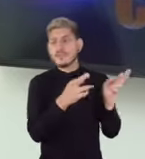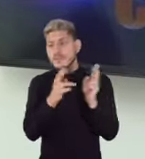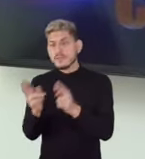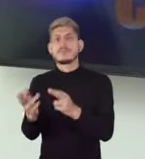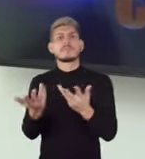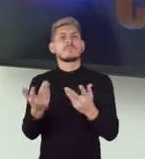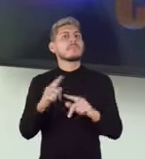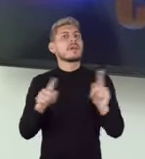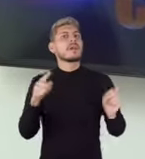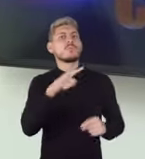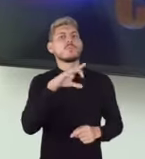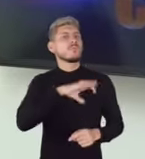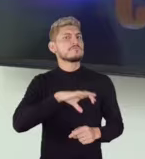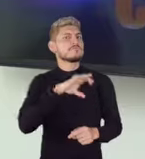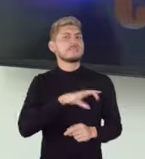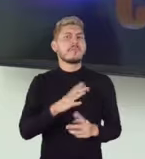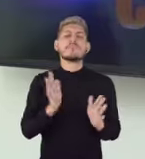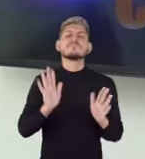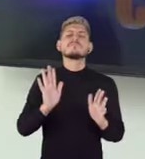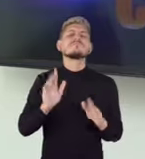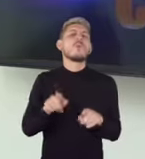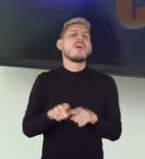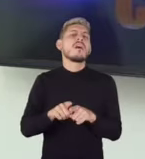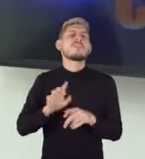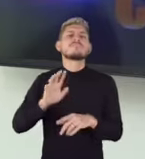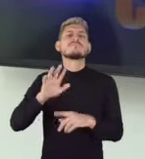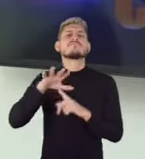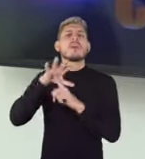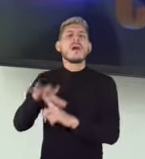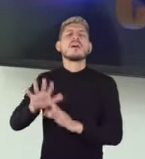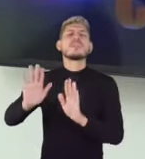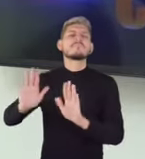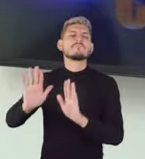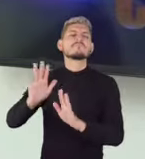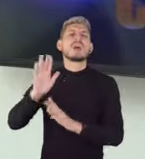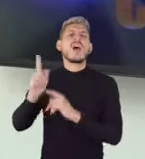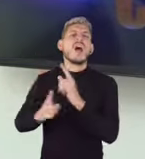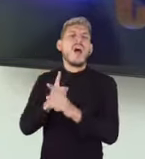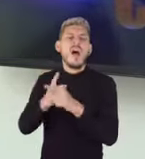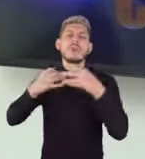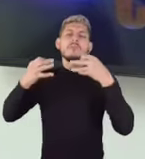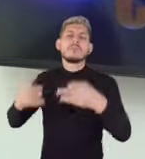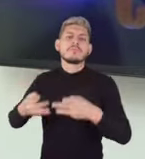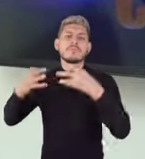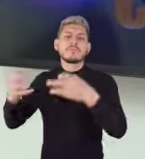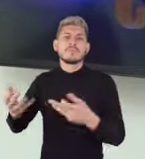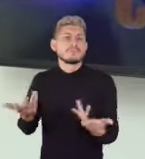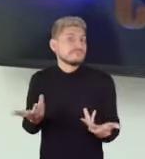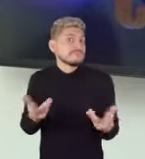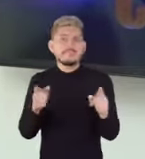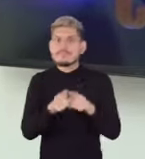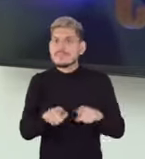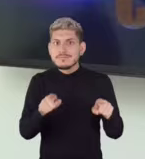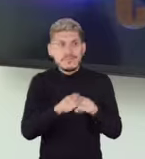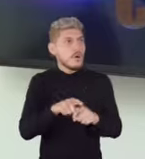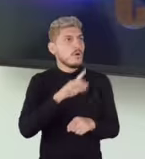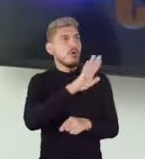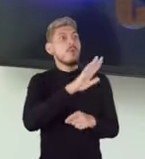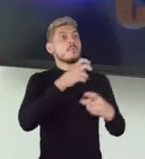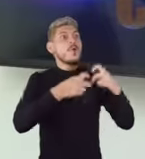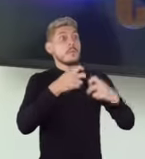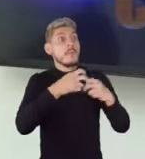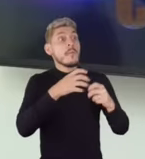pero aquí en el municipio es normal en el tema de las quebradas que nos engañen, porque hemos encontrado los problemas de que lo que le dicen a Carreta, le dicen a